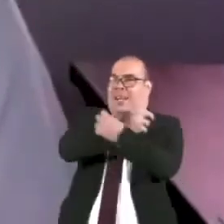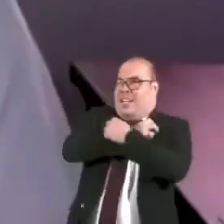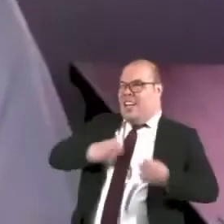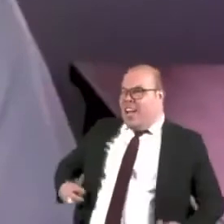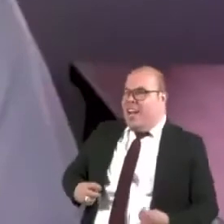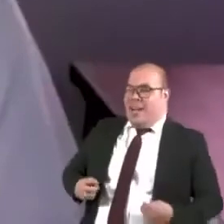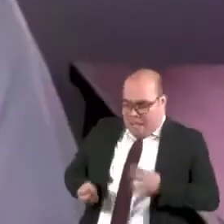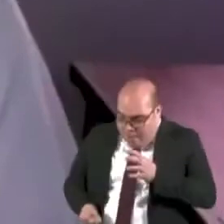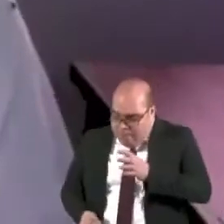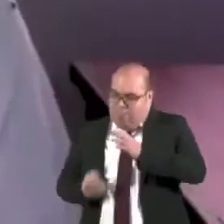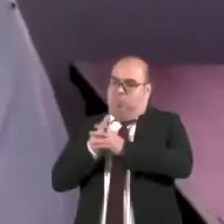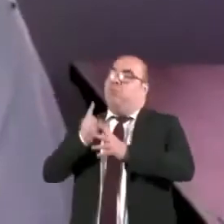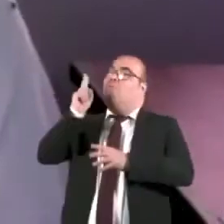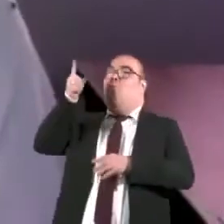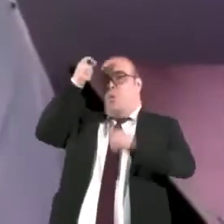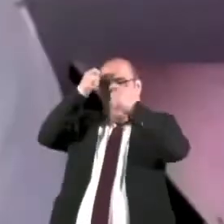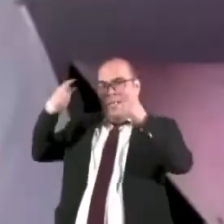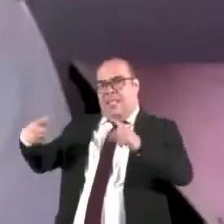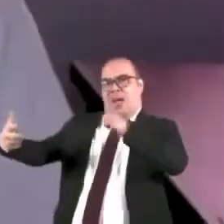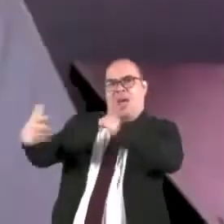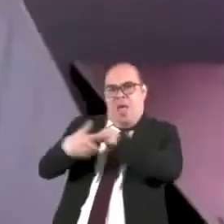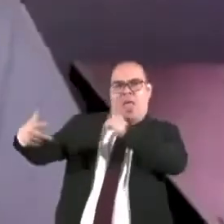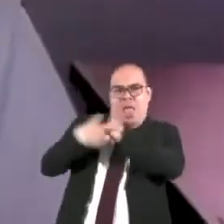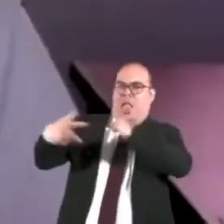esa violencia del Estado.